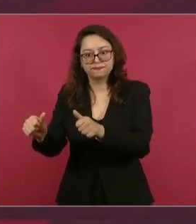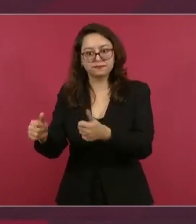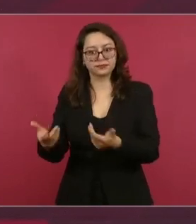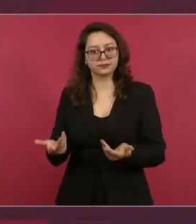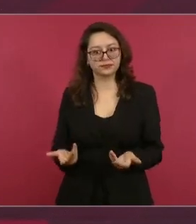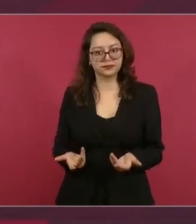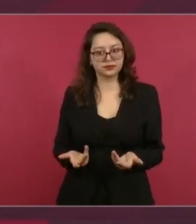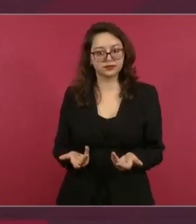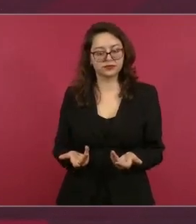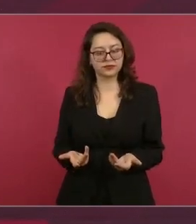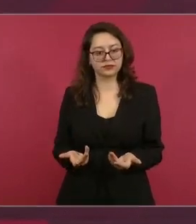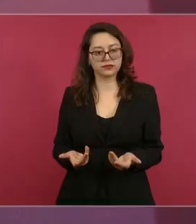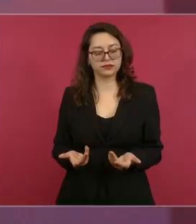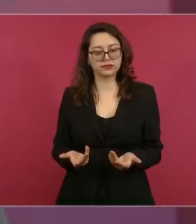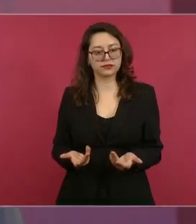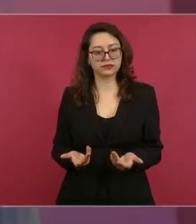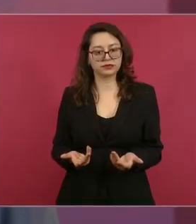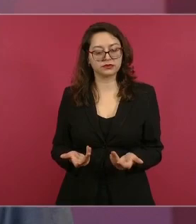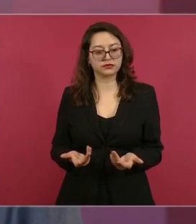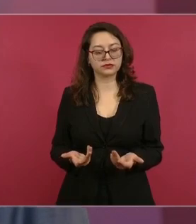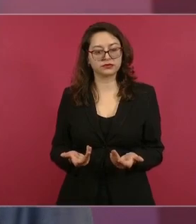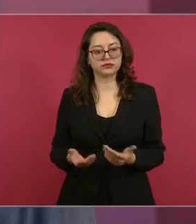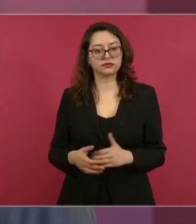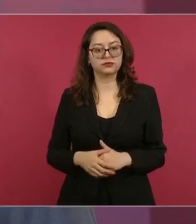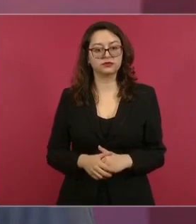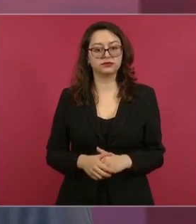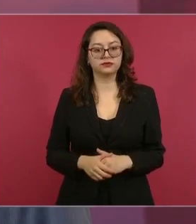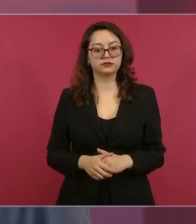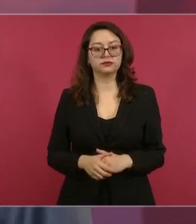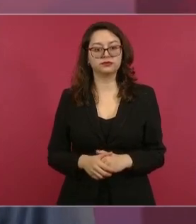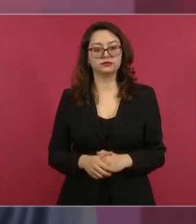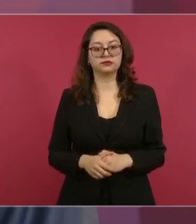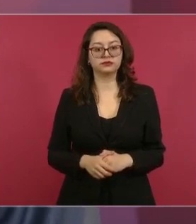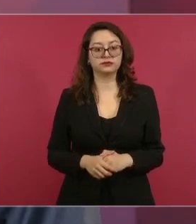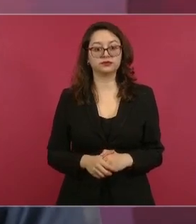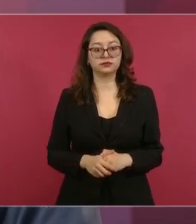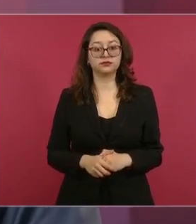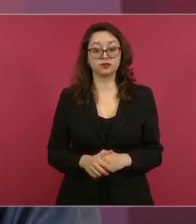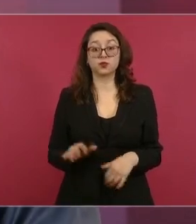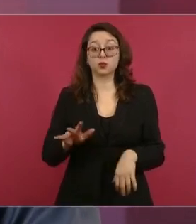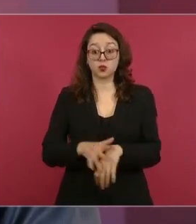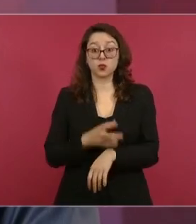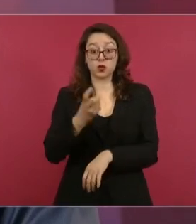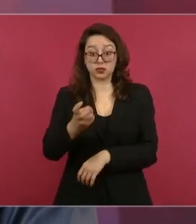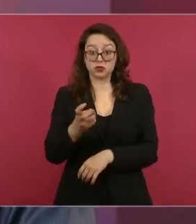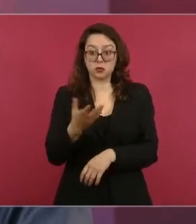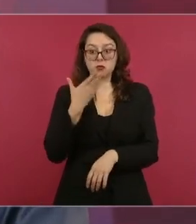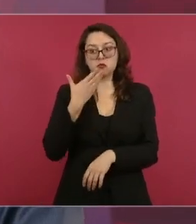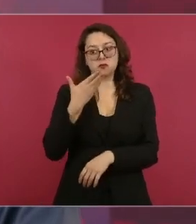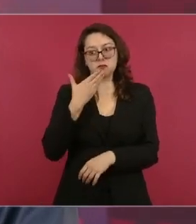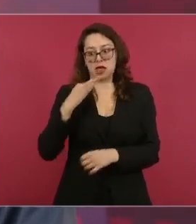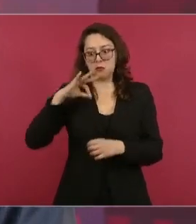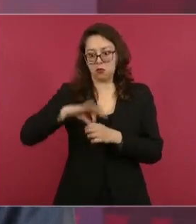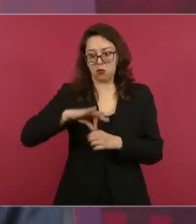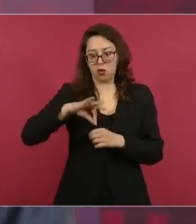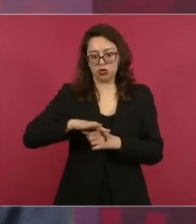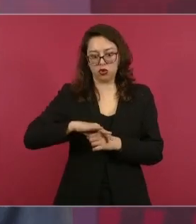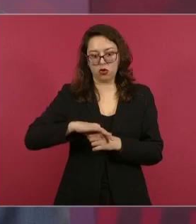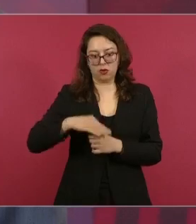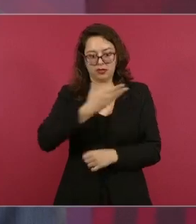es muy bueno lo de el sufragio efectivo, la no reelección, para